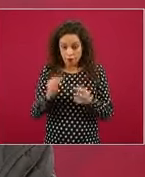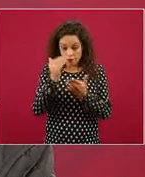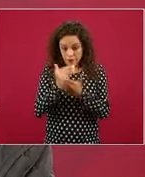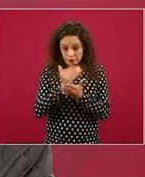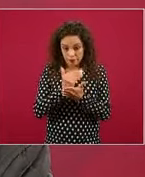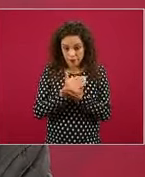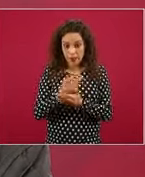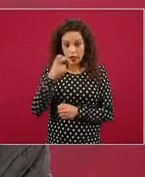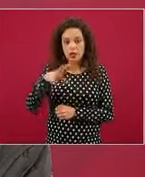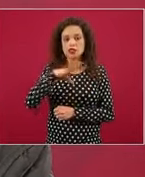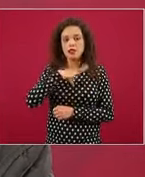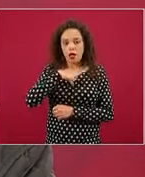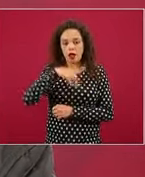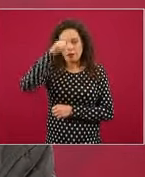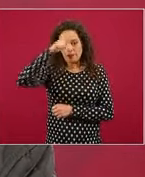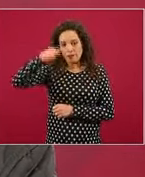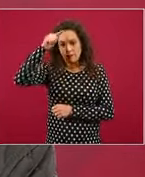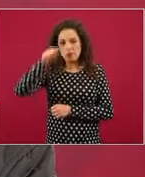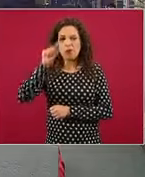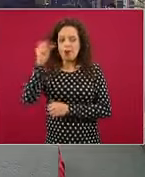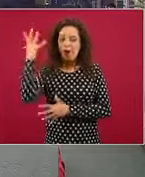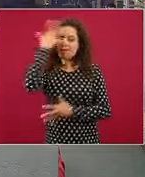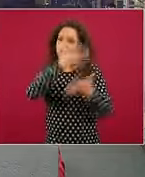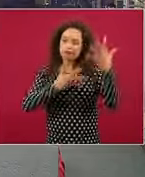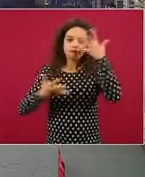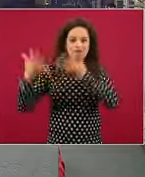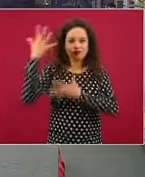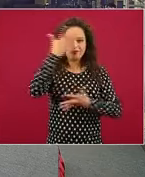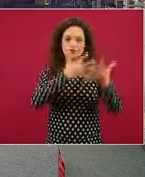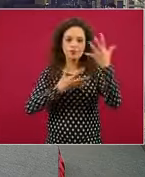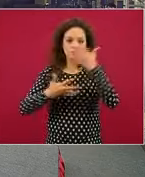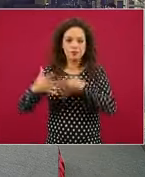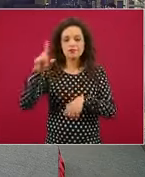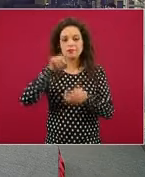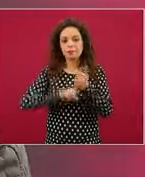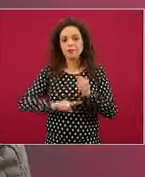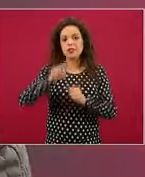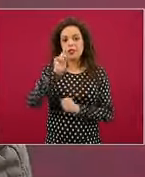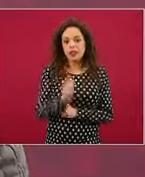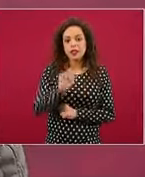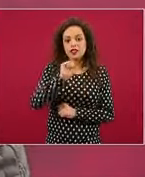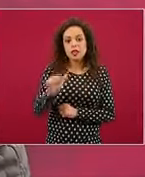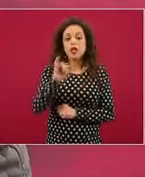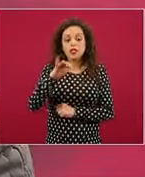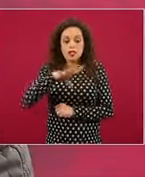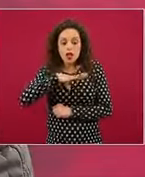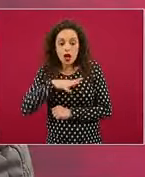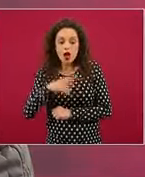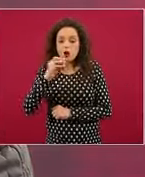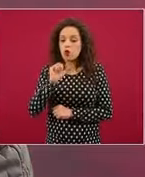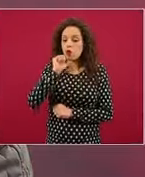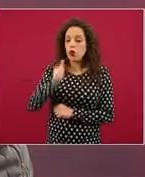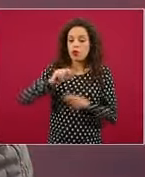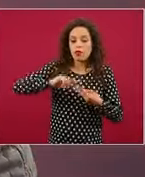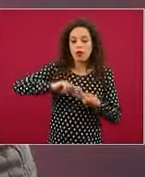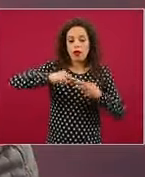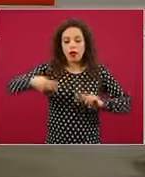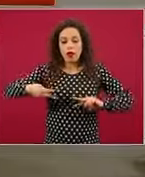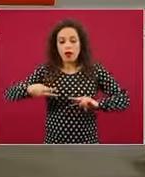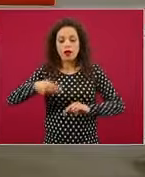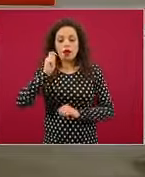se encuentran estos elementos de confusión que pueden tener con respecto a la presencia de material genético del virus, que